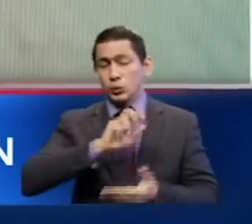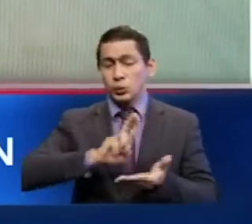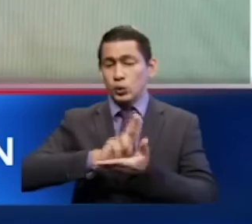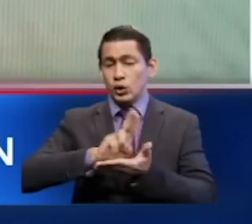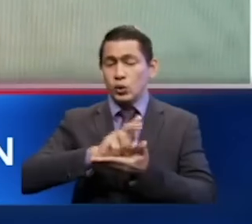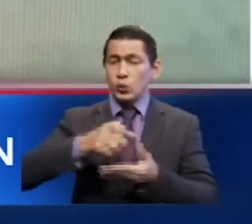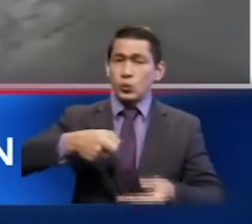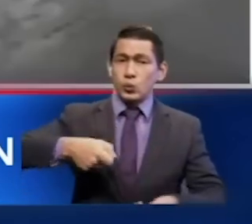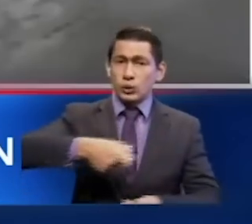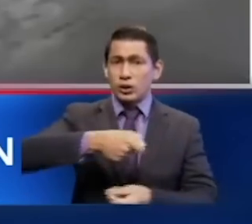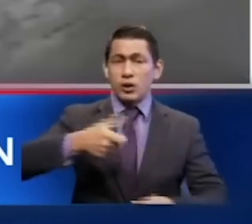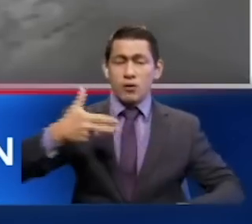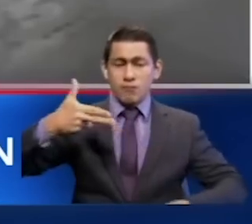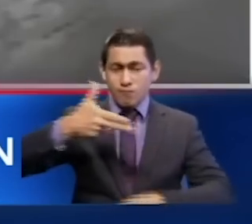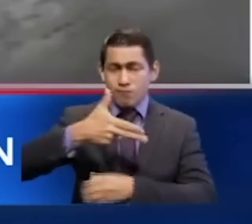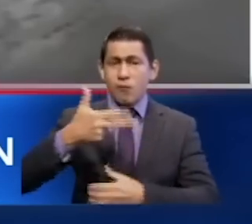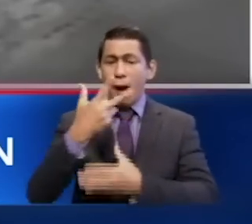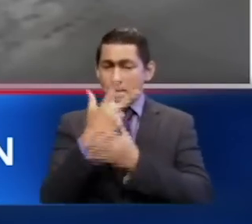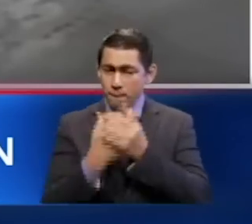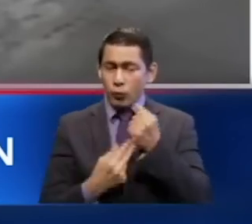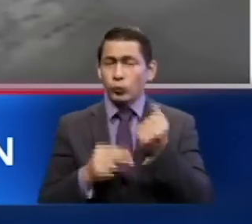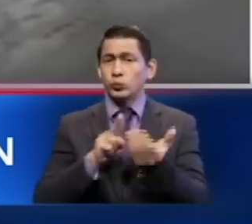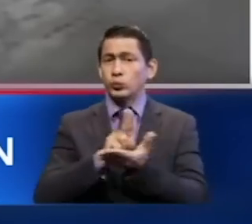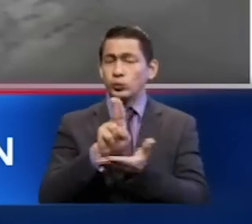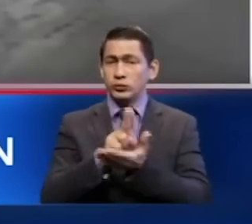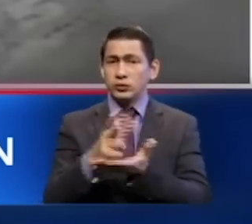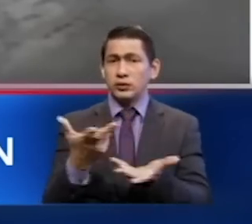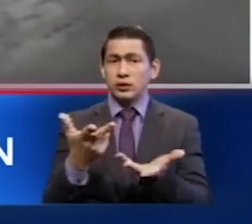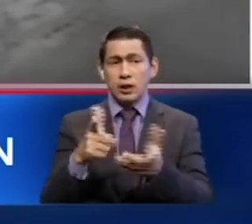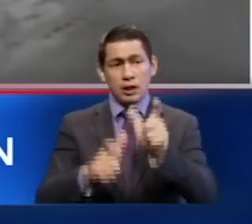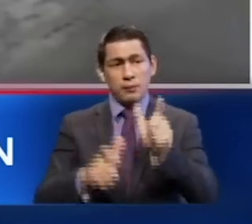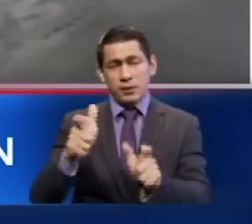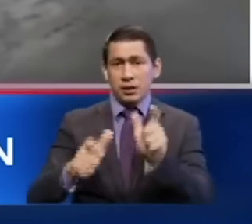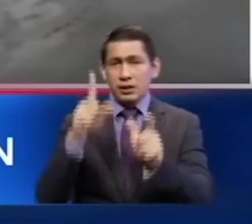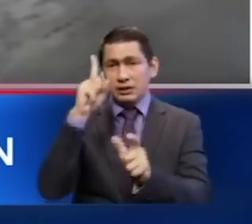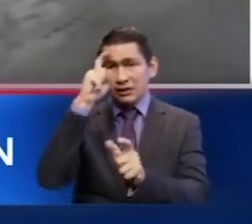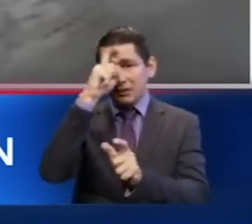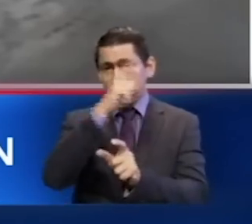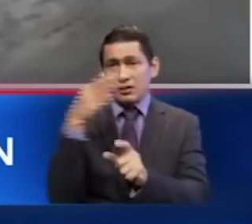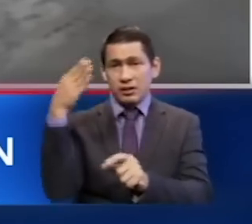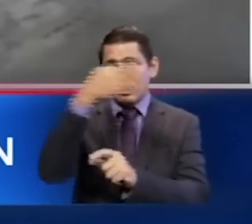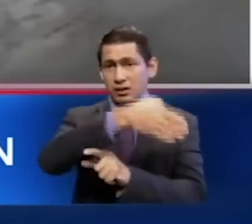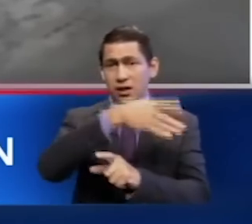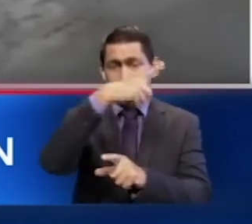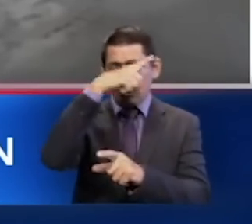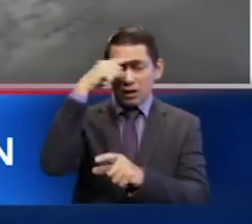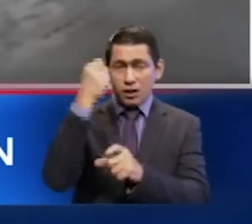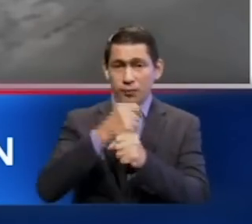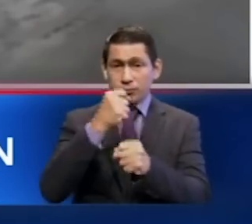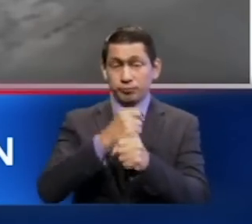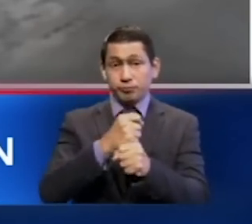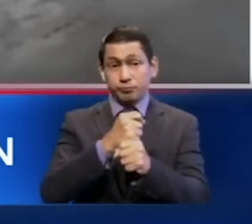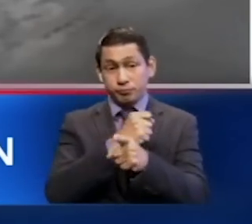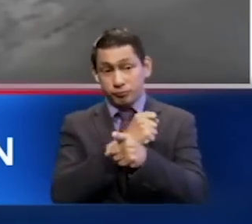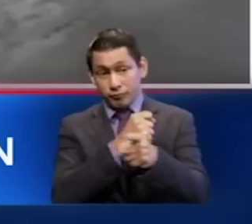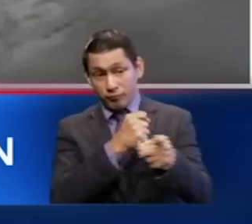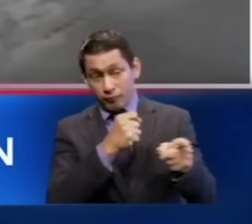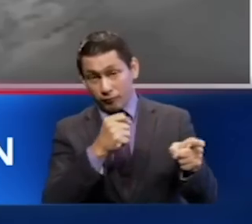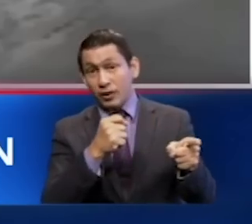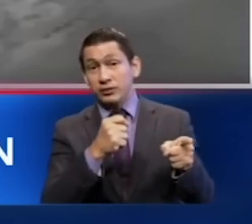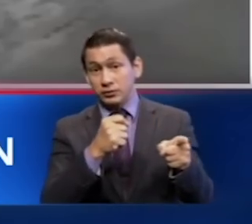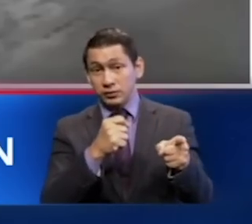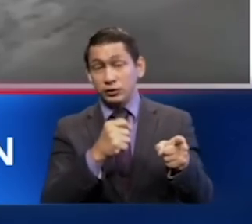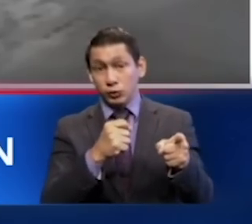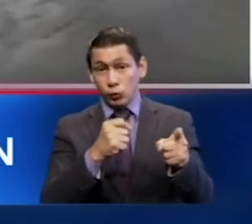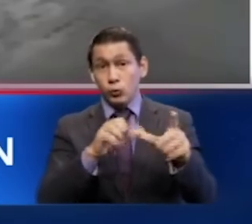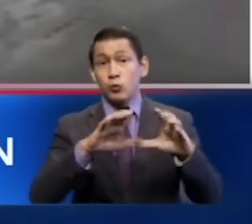puede salir solo al trabajo. Importante también mencionar acá a los dirigentes barriales, como ustedes ven, con palo en mano, ellos se han